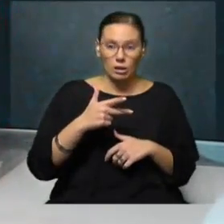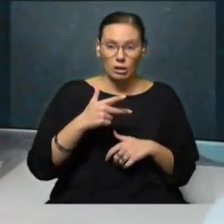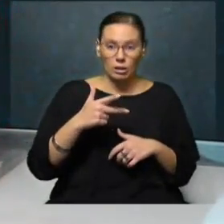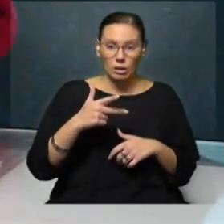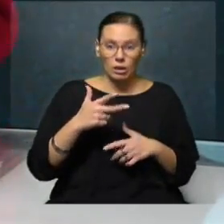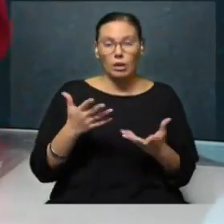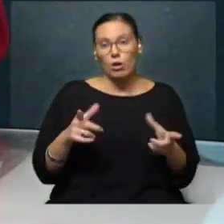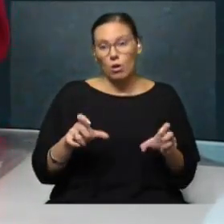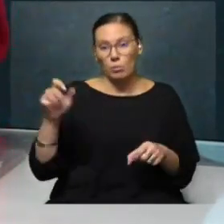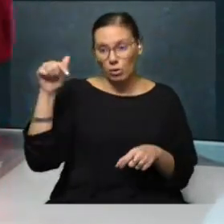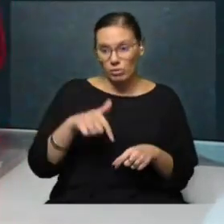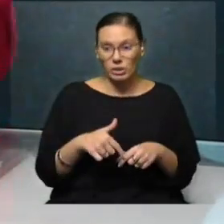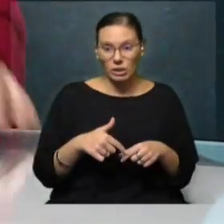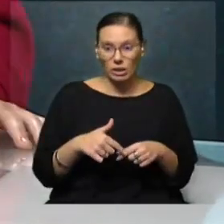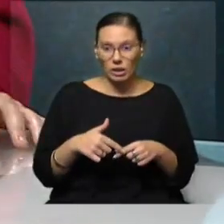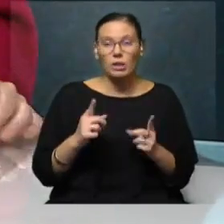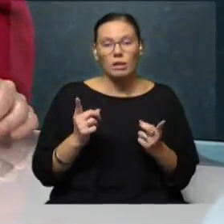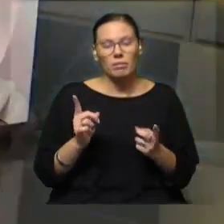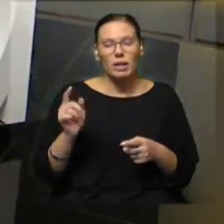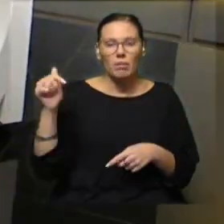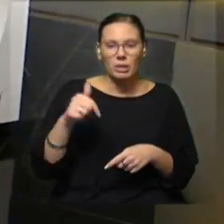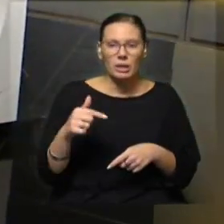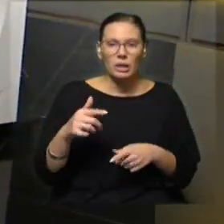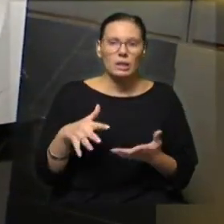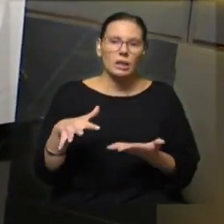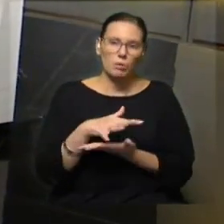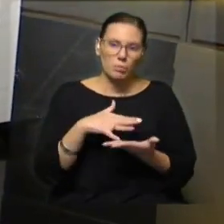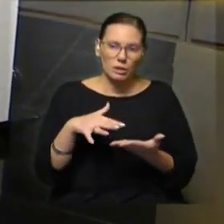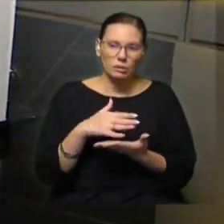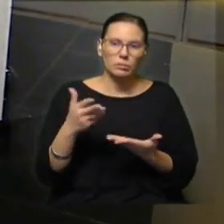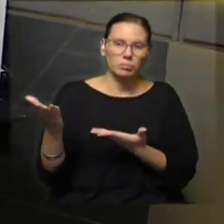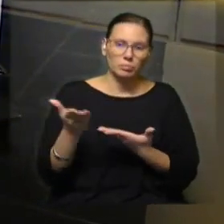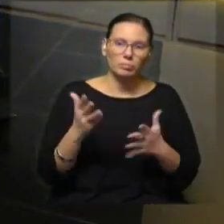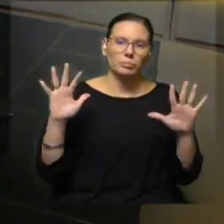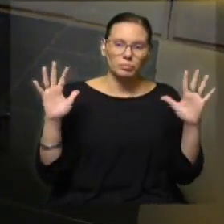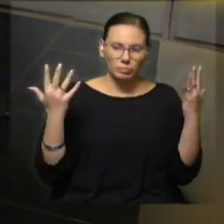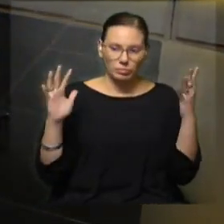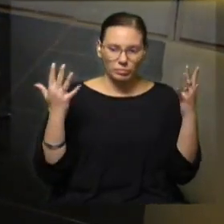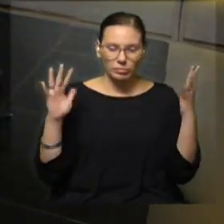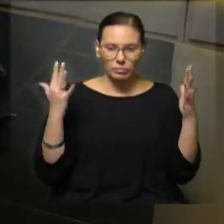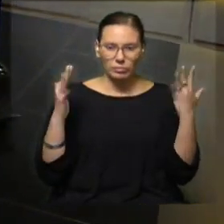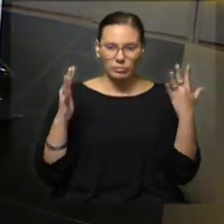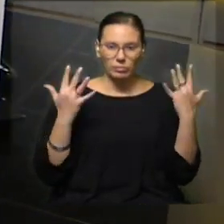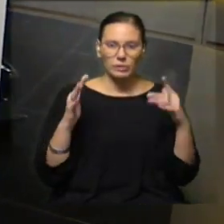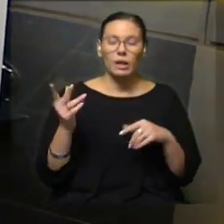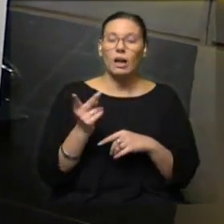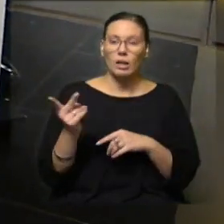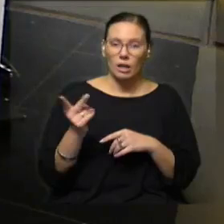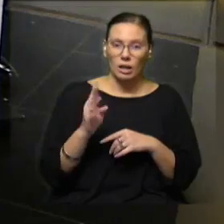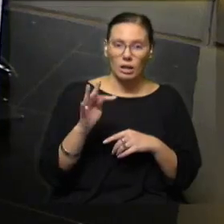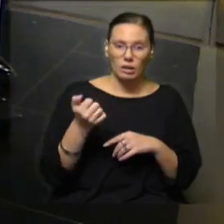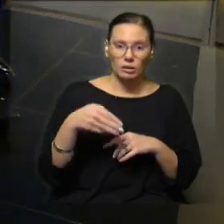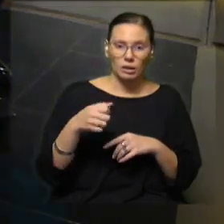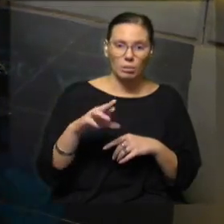bueno, y por supuesto las tenemos acá, meritaba tenerlas en este espacio, así que las recibimos con un fuerte aplauso, entonces, a